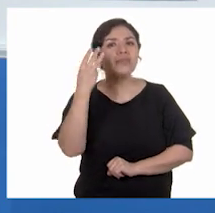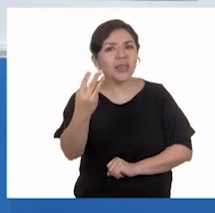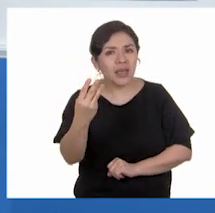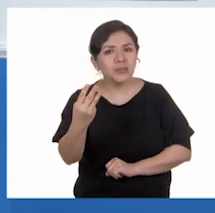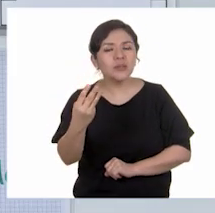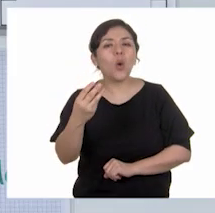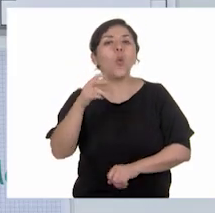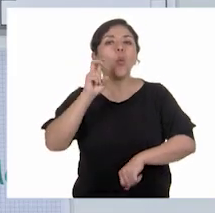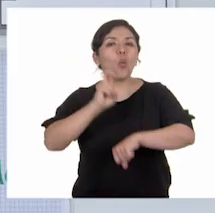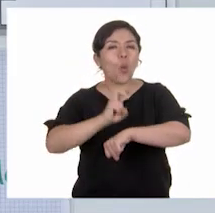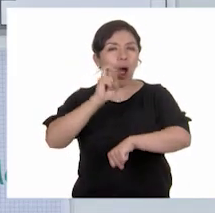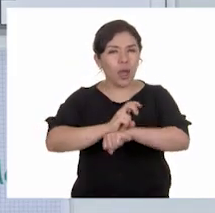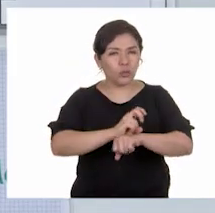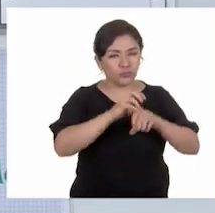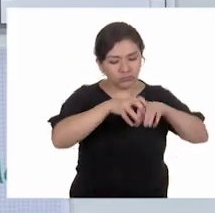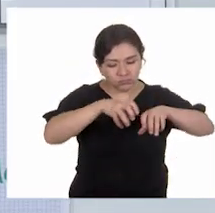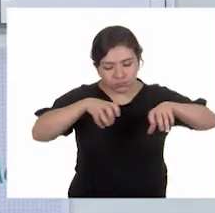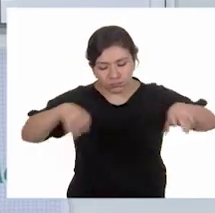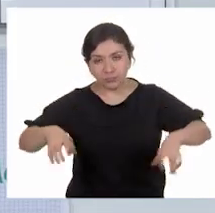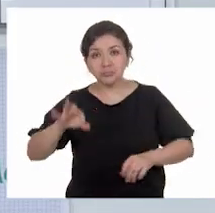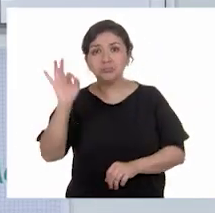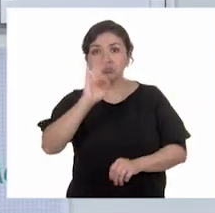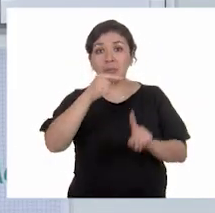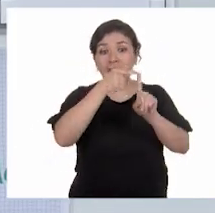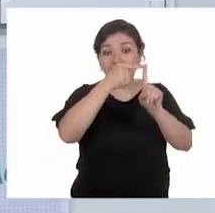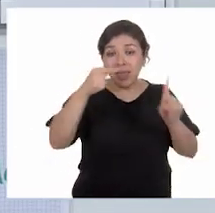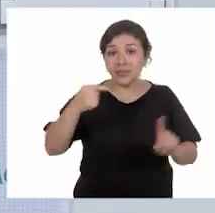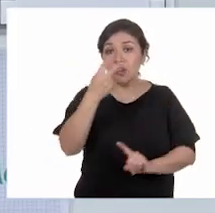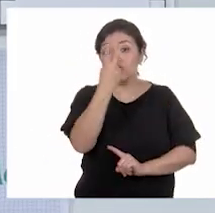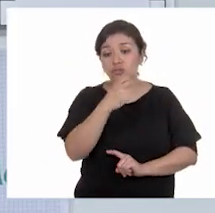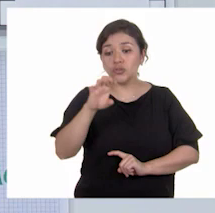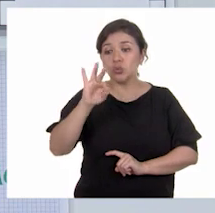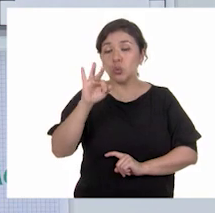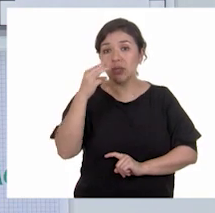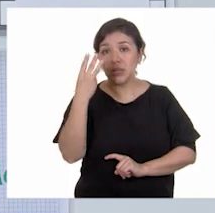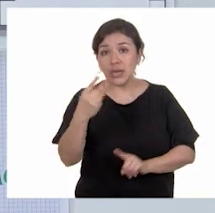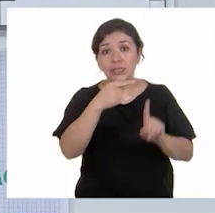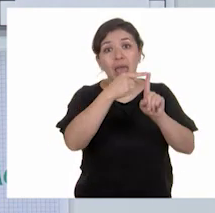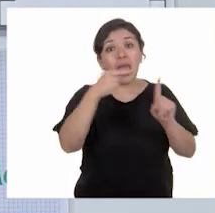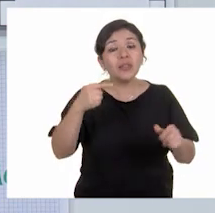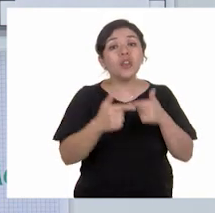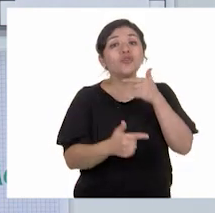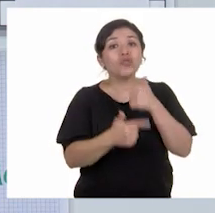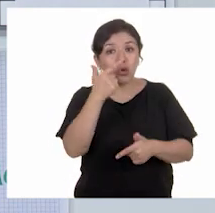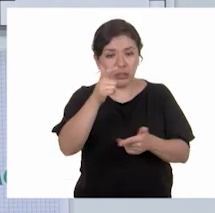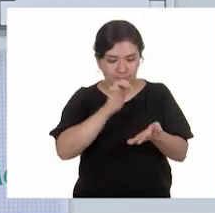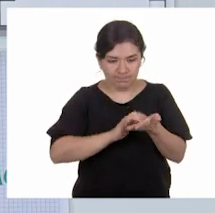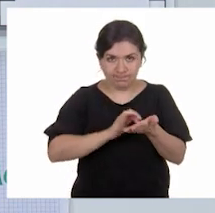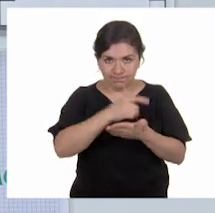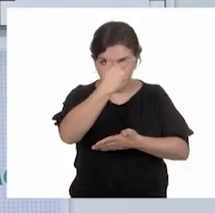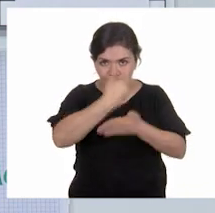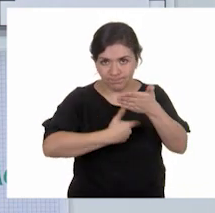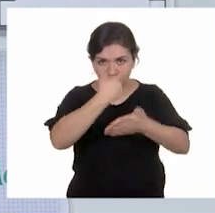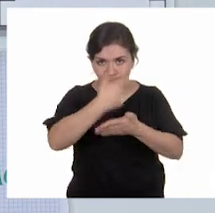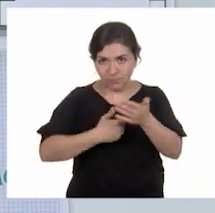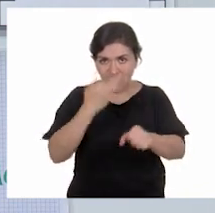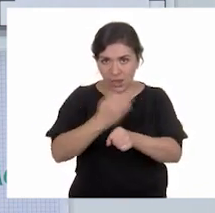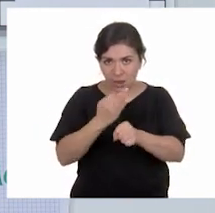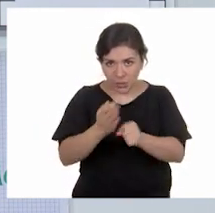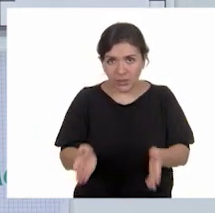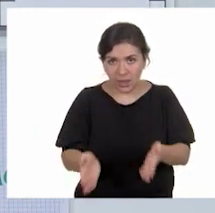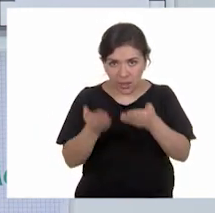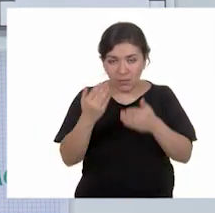243 huevos. Si lo dividimos 243 en la calculadora